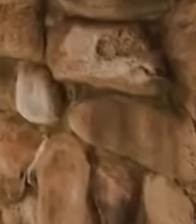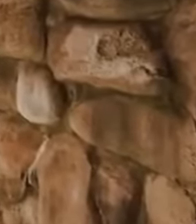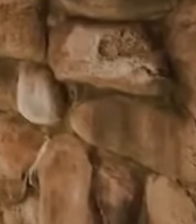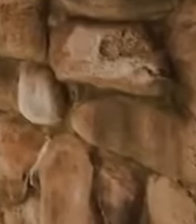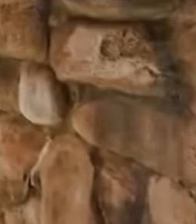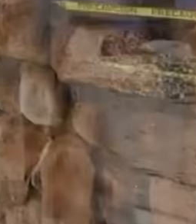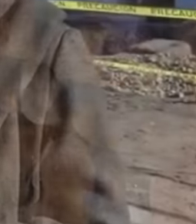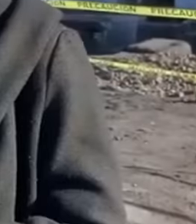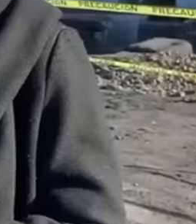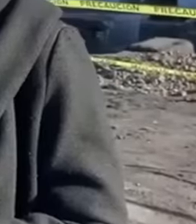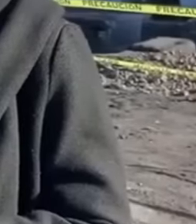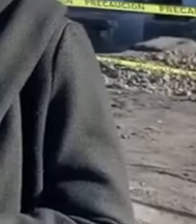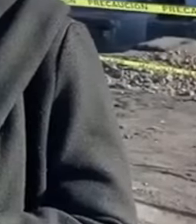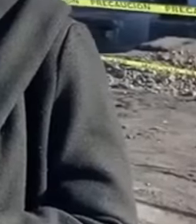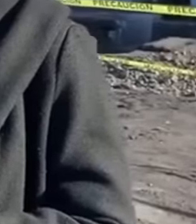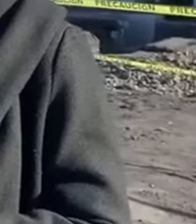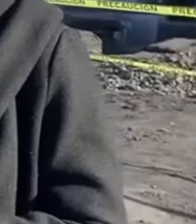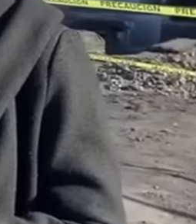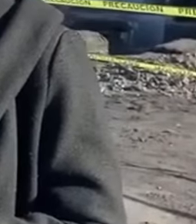de 2006,